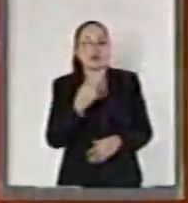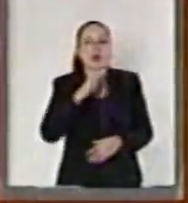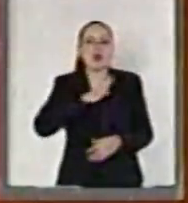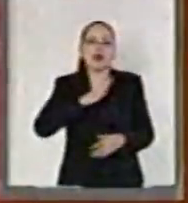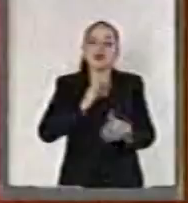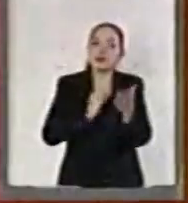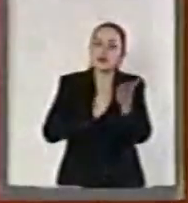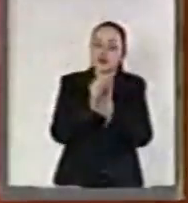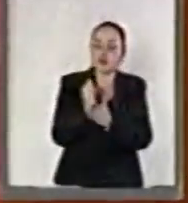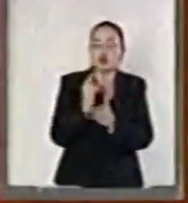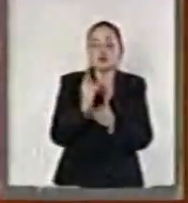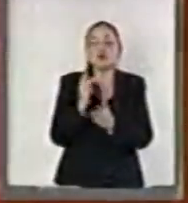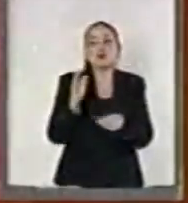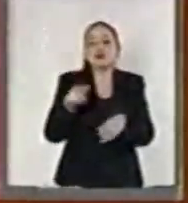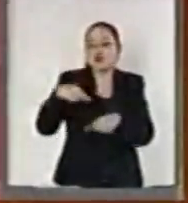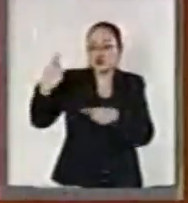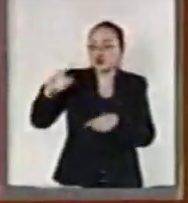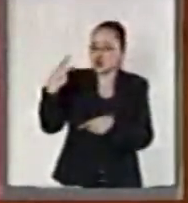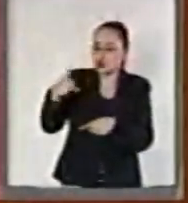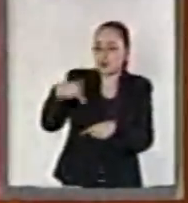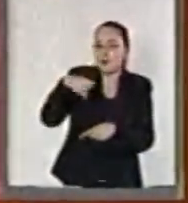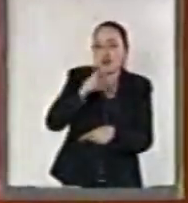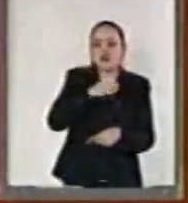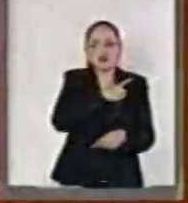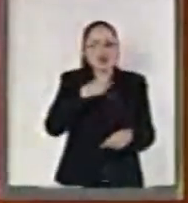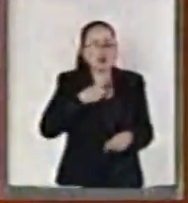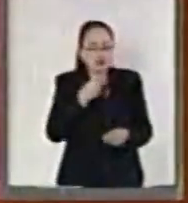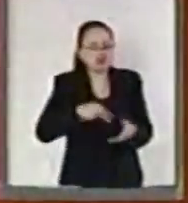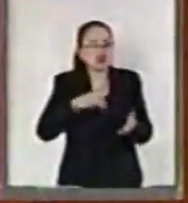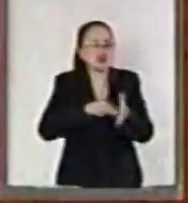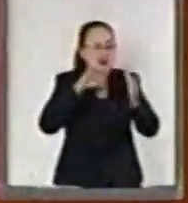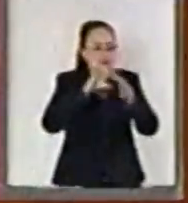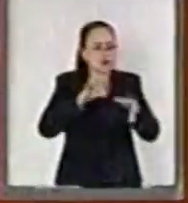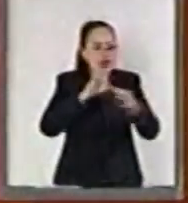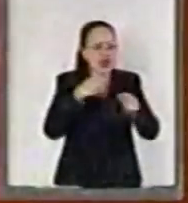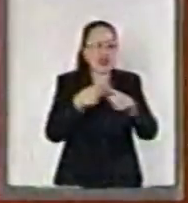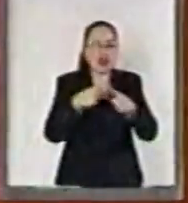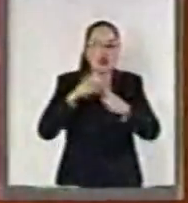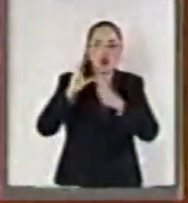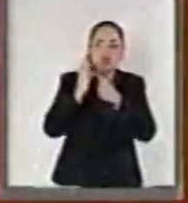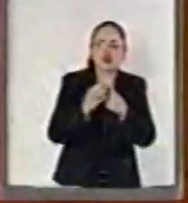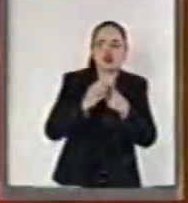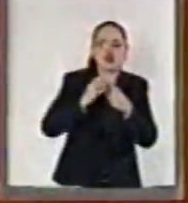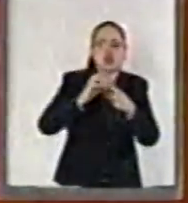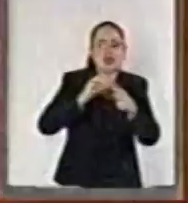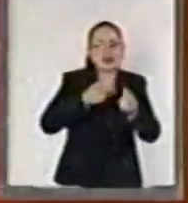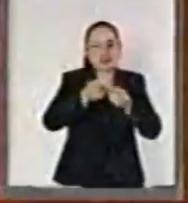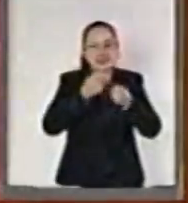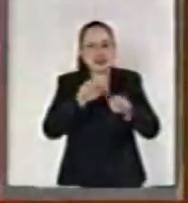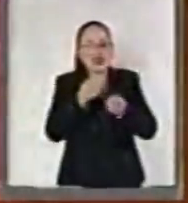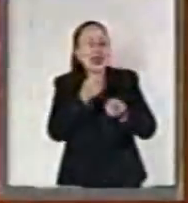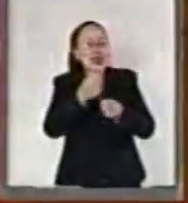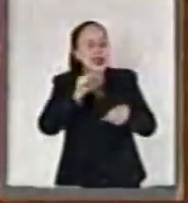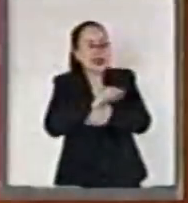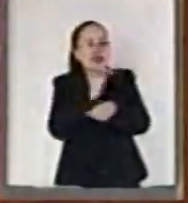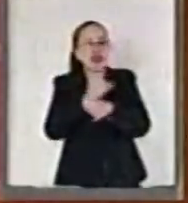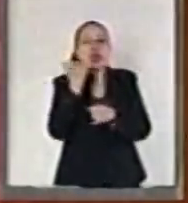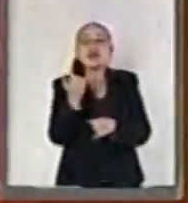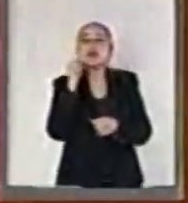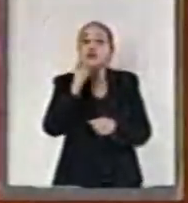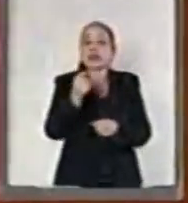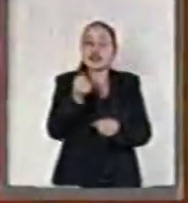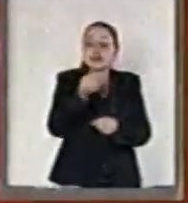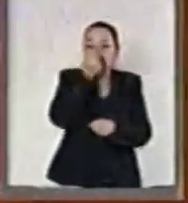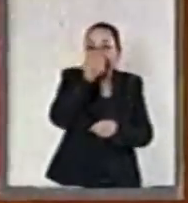que debe de ser explicada, sin duda alguna, por la Comisión Reguladora de Energía y por la Secretaría de Energía, dado que es un